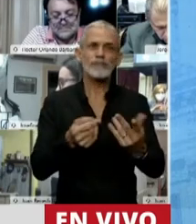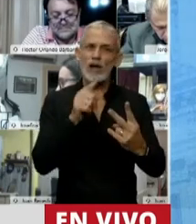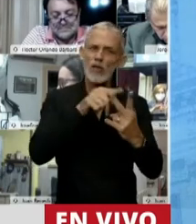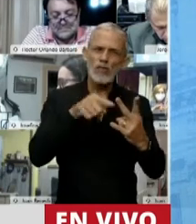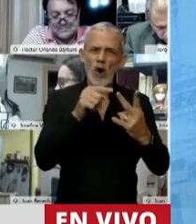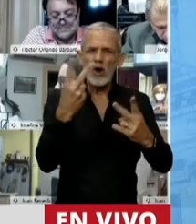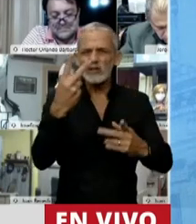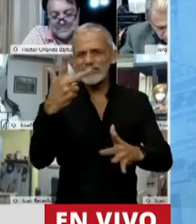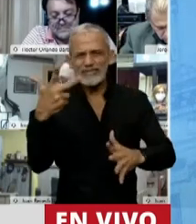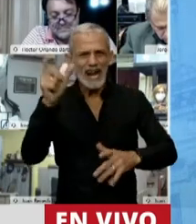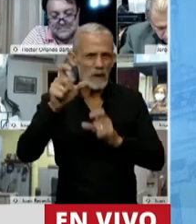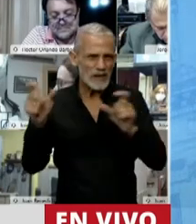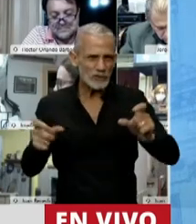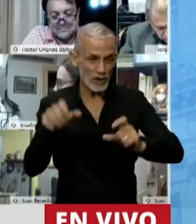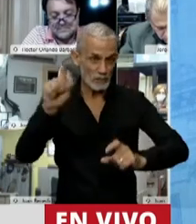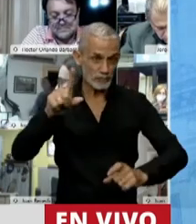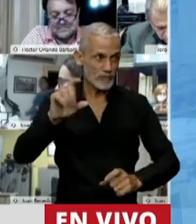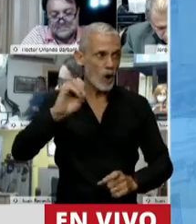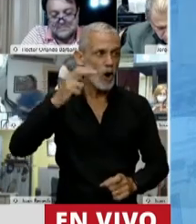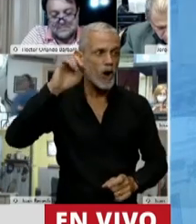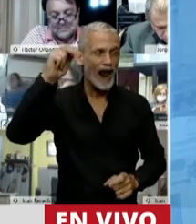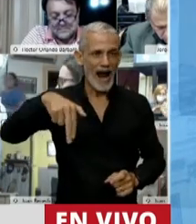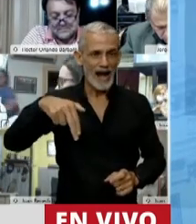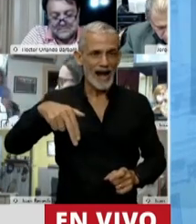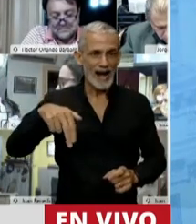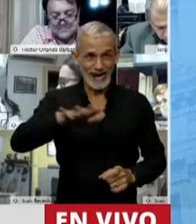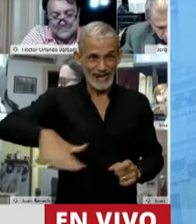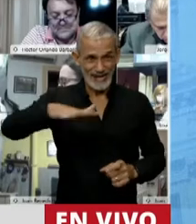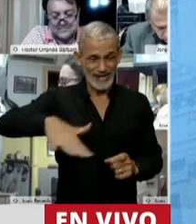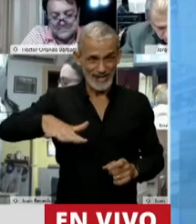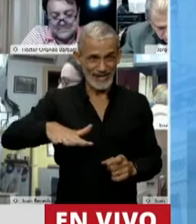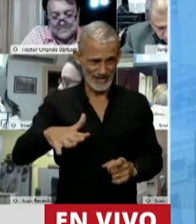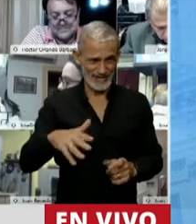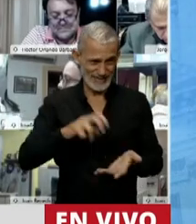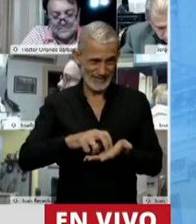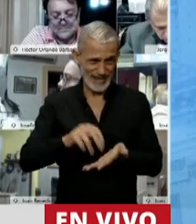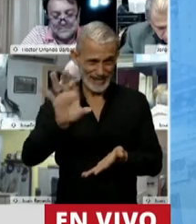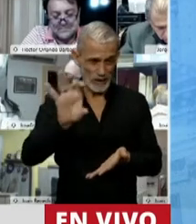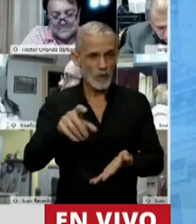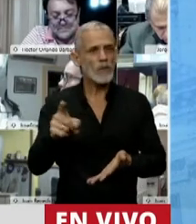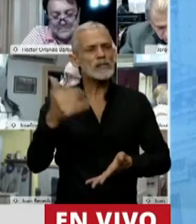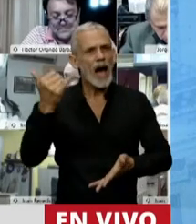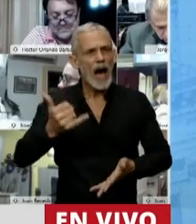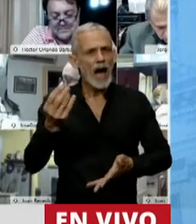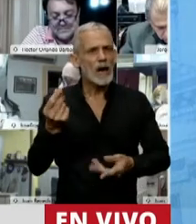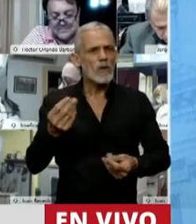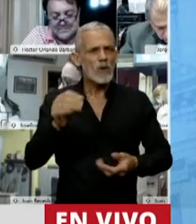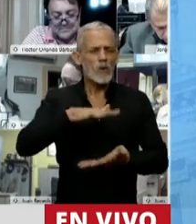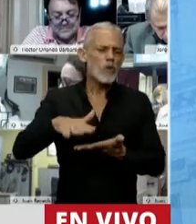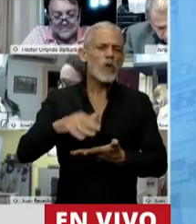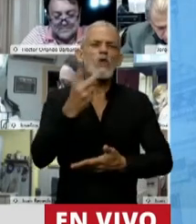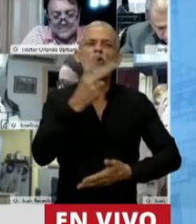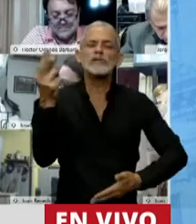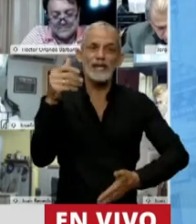tres personas del departamento orán que son los que tienen en sus usuarios de image de